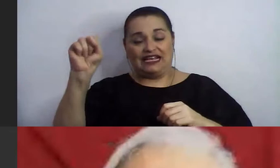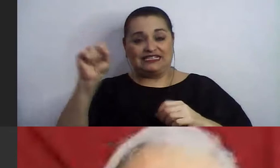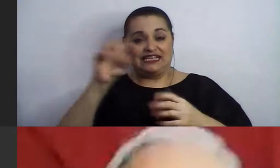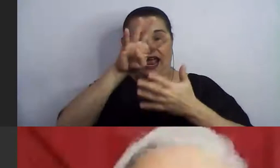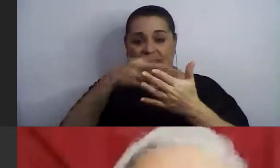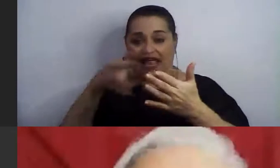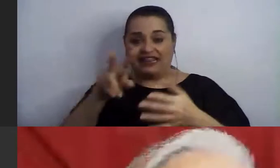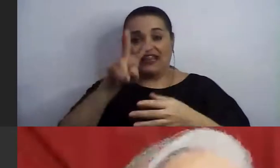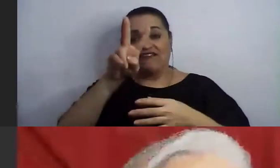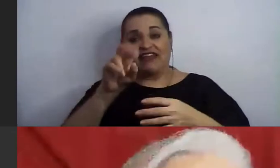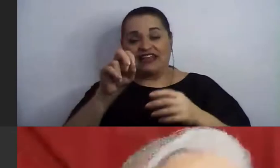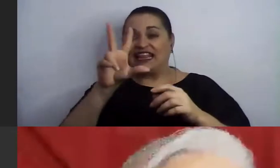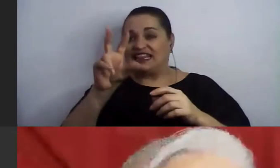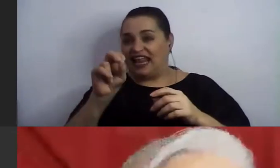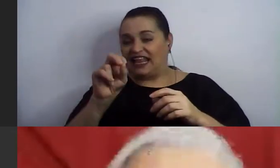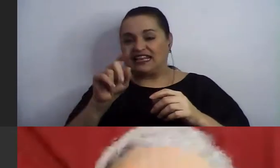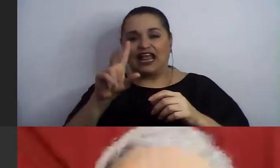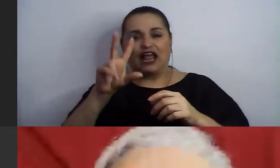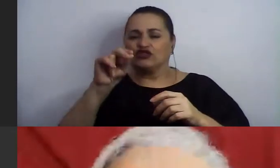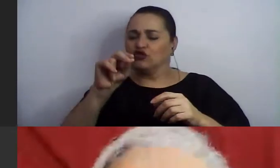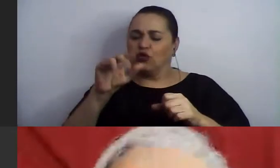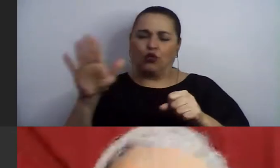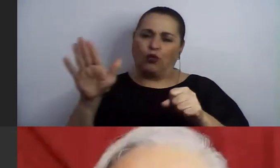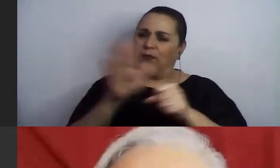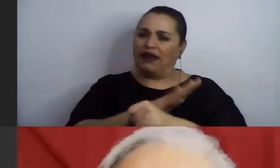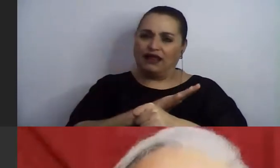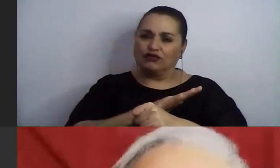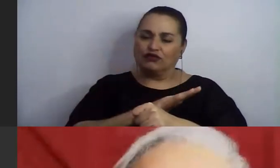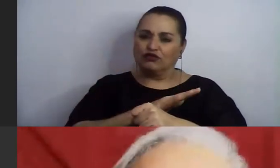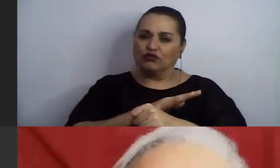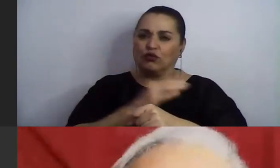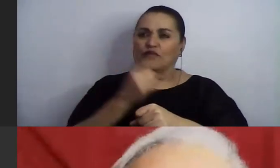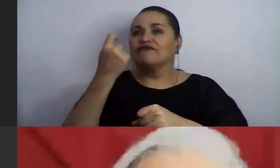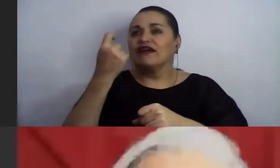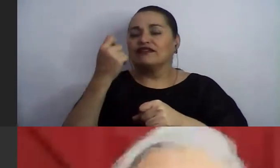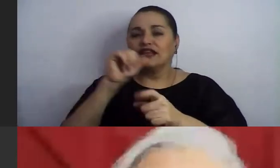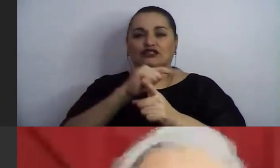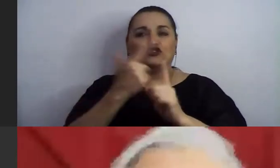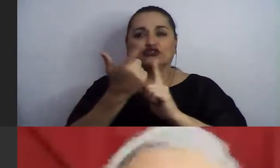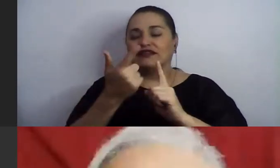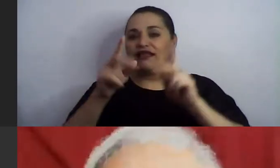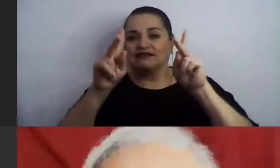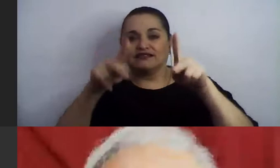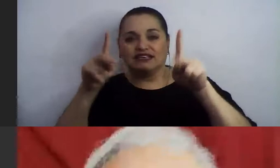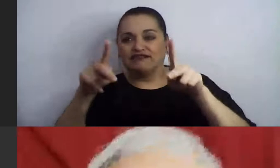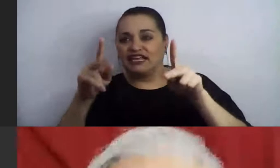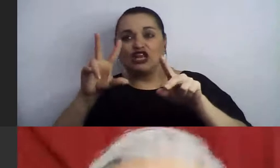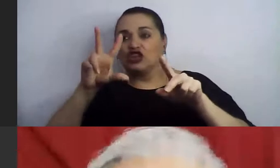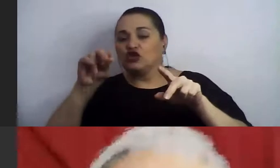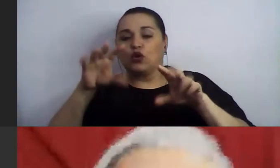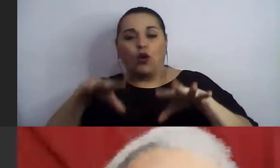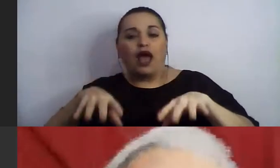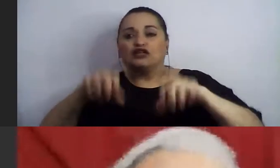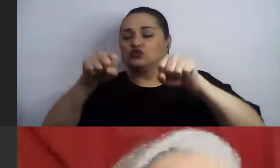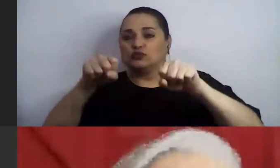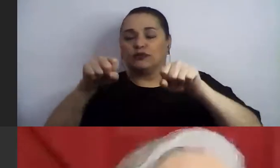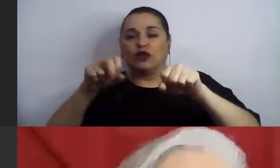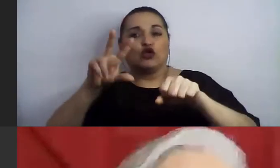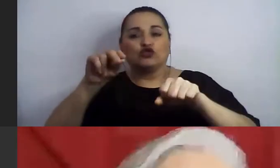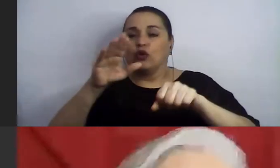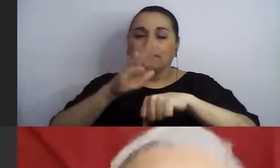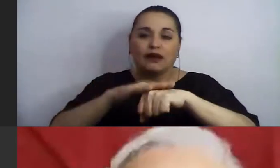no puede estar completo y no lo está cuando sociedad civil no asume o no se le permite